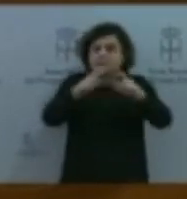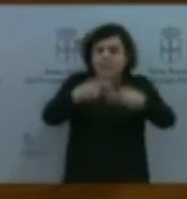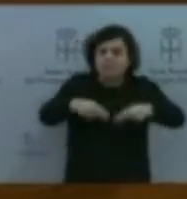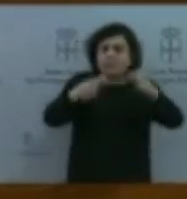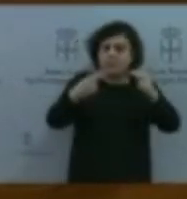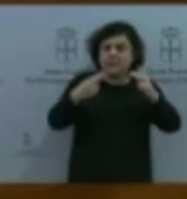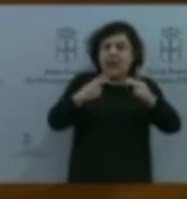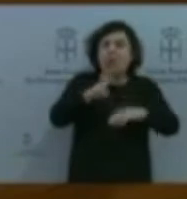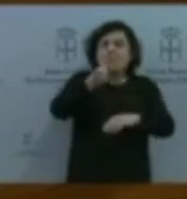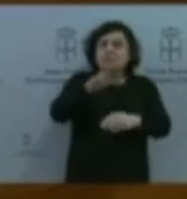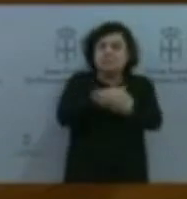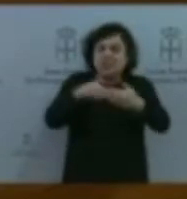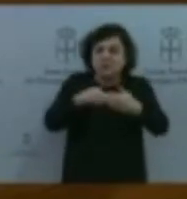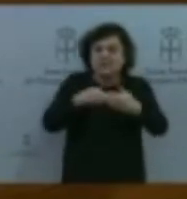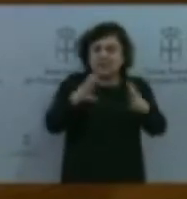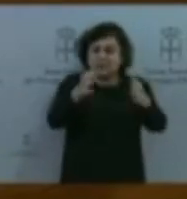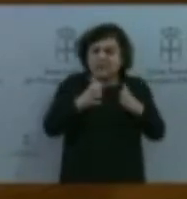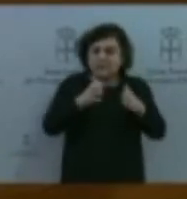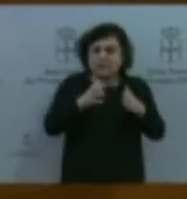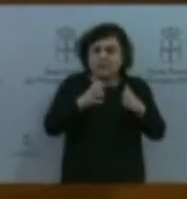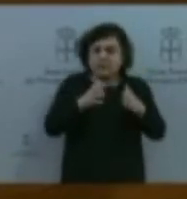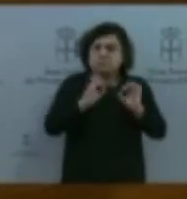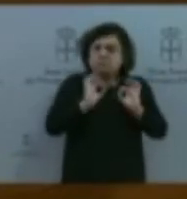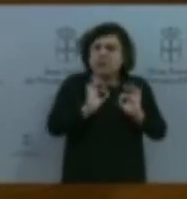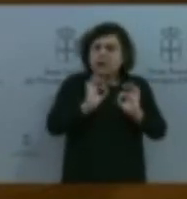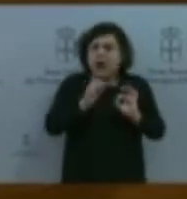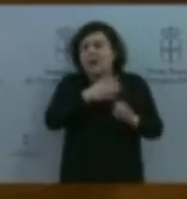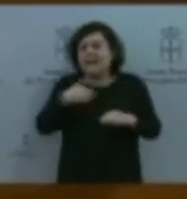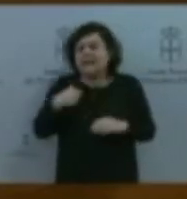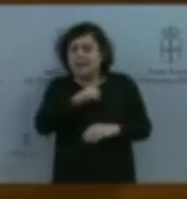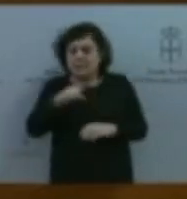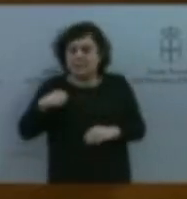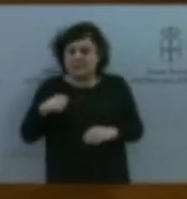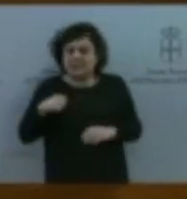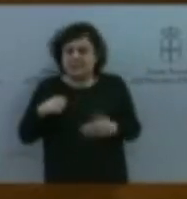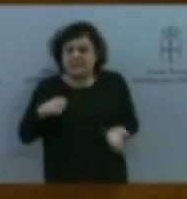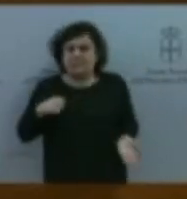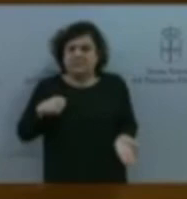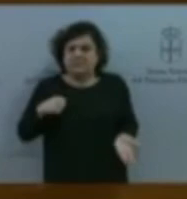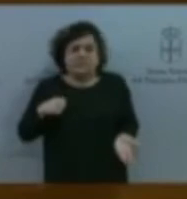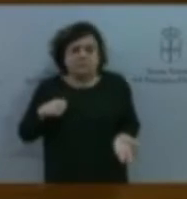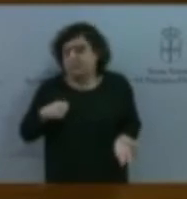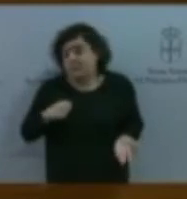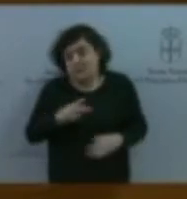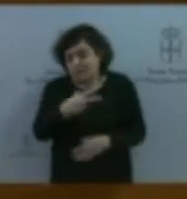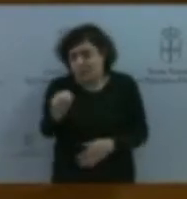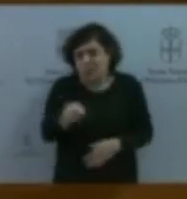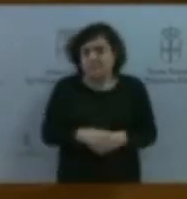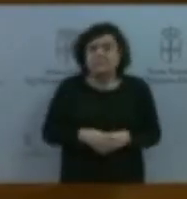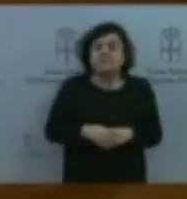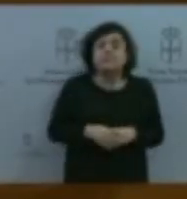pues privaticémoslo, ¿no? Y eso es un poco lo que están planteando. Pues no. Y tiene que ver también con lo que plantean las listas de espera de sanidad,